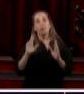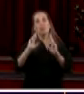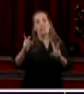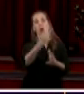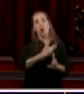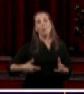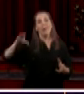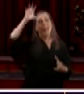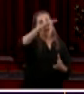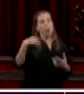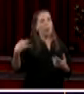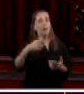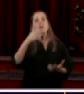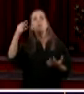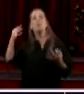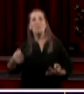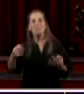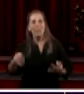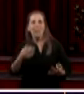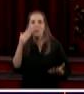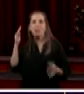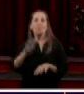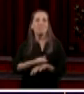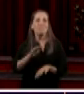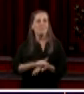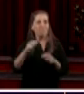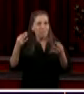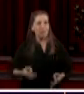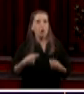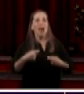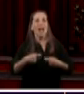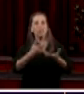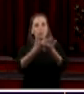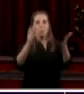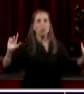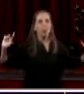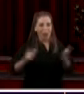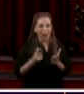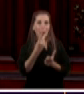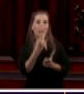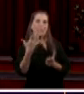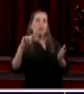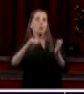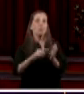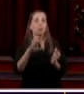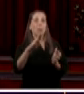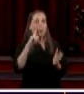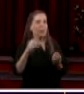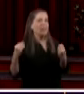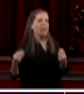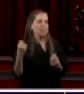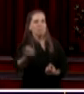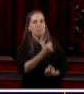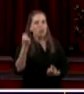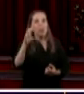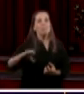no vamos a hacer más nada el resto a las provincias con lo cual si le está pasando a las provincias más responsabilidades sobre salud más